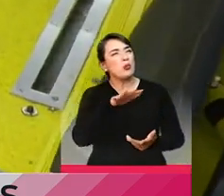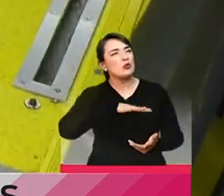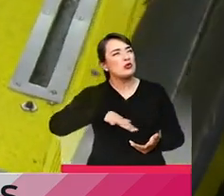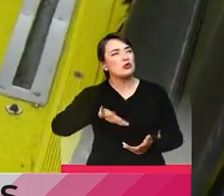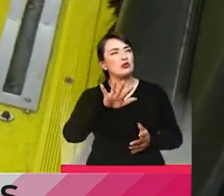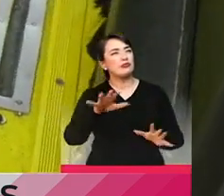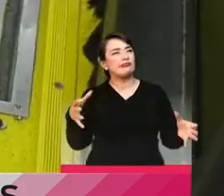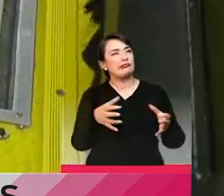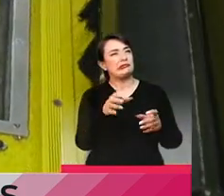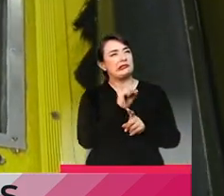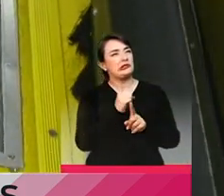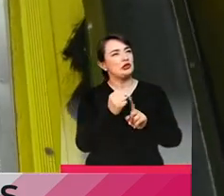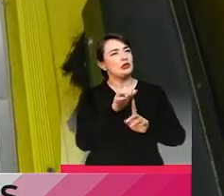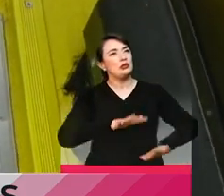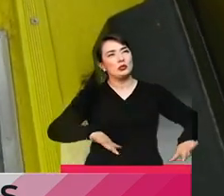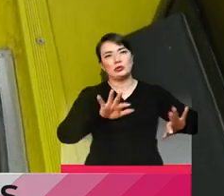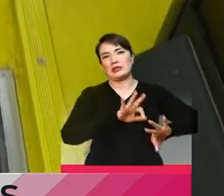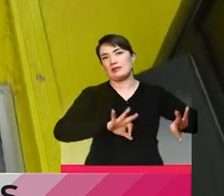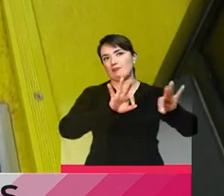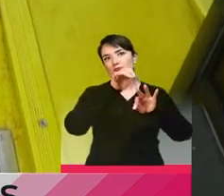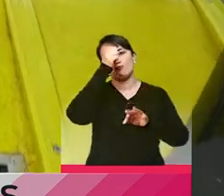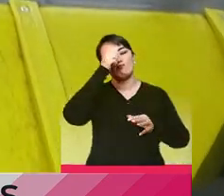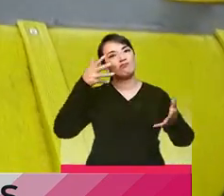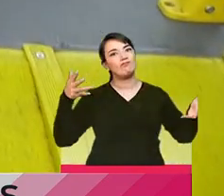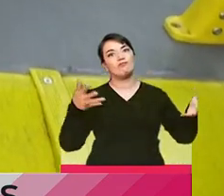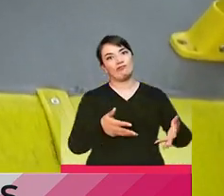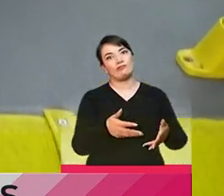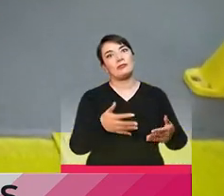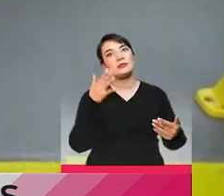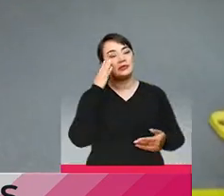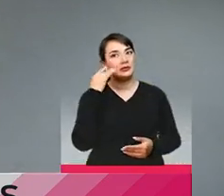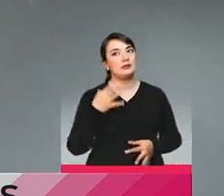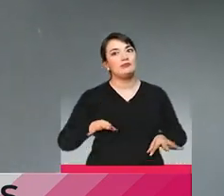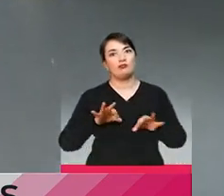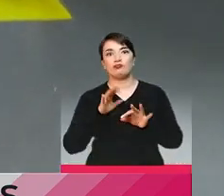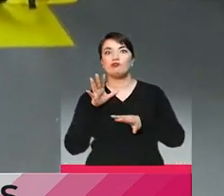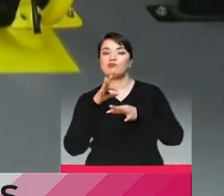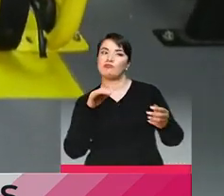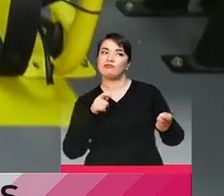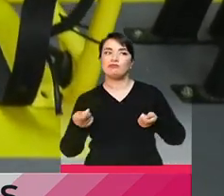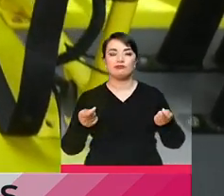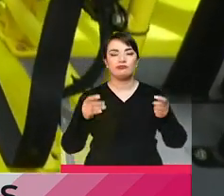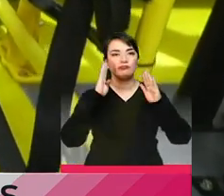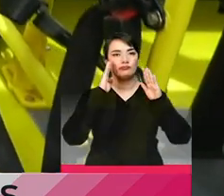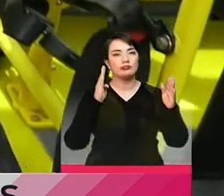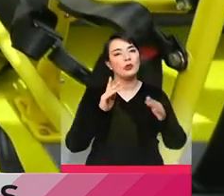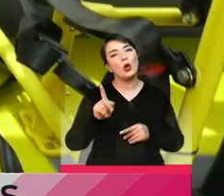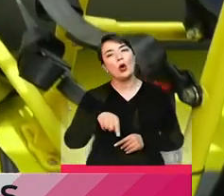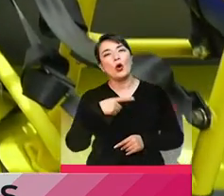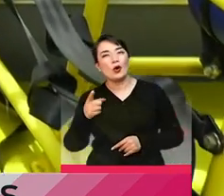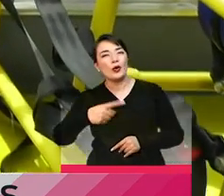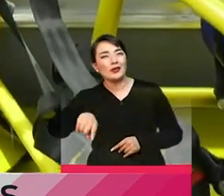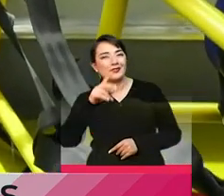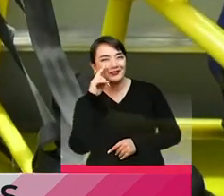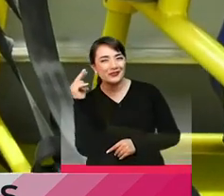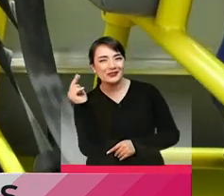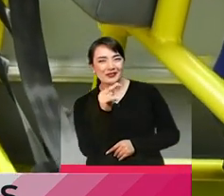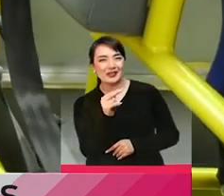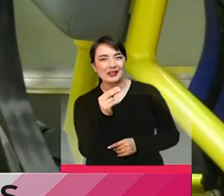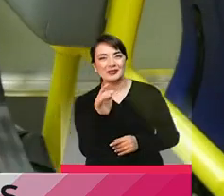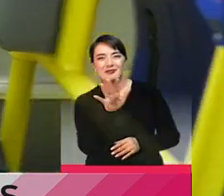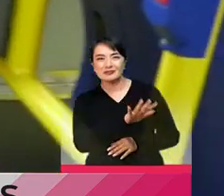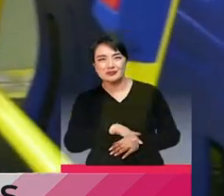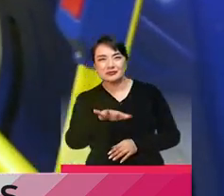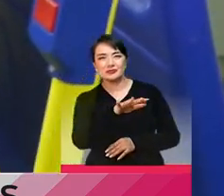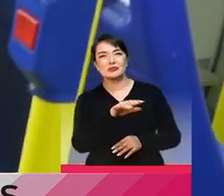algo punto vital precisamente de esta administración. También se tiene lo que ustedes están observando ya, la parte de los